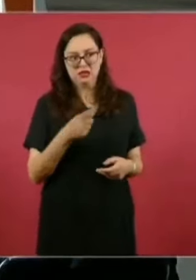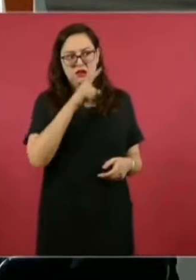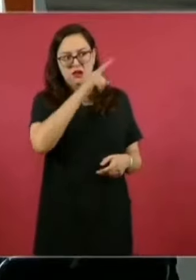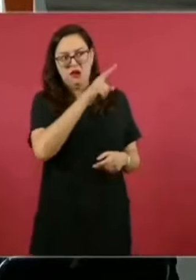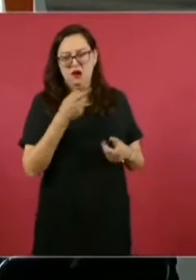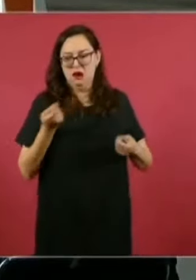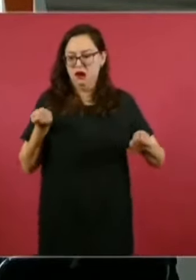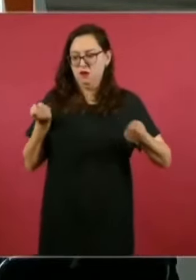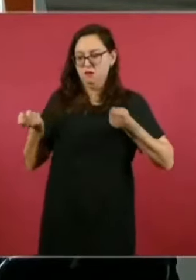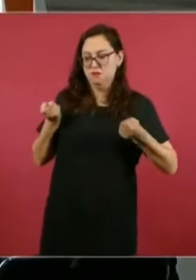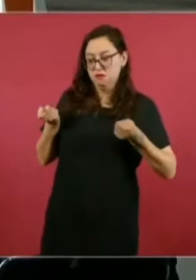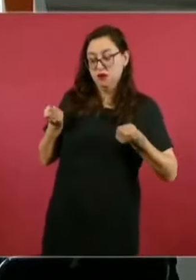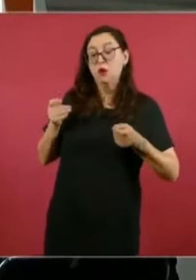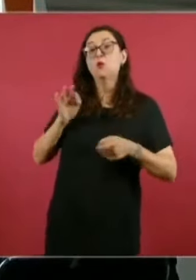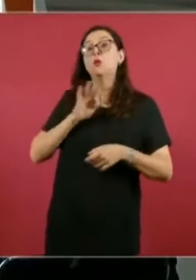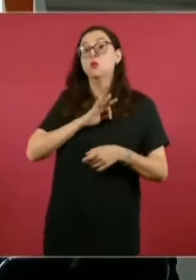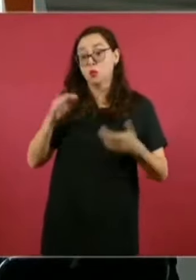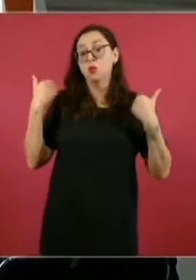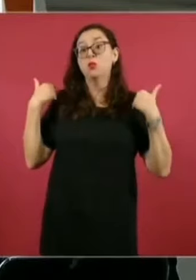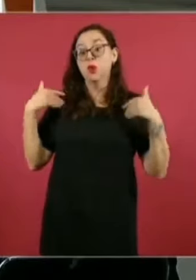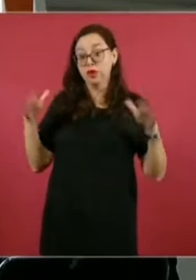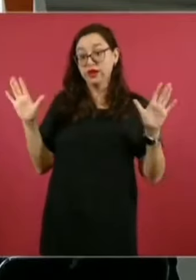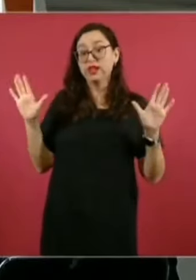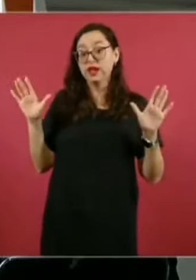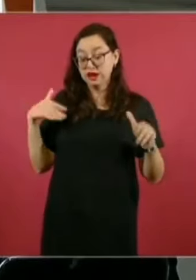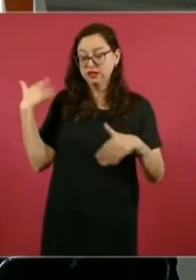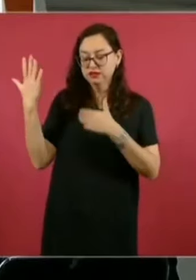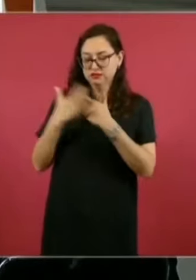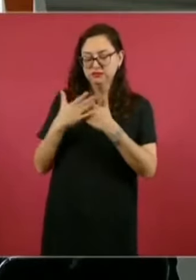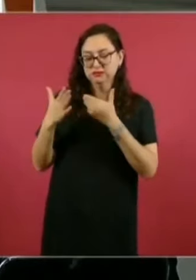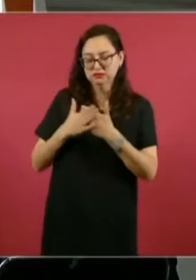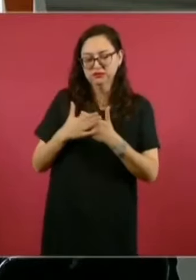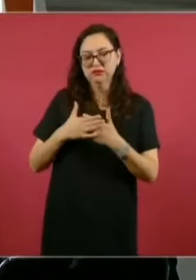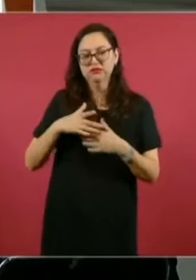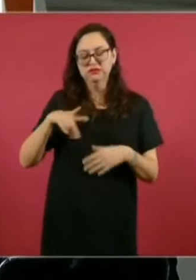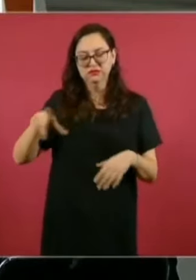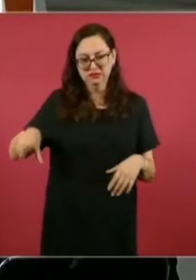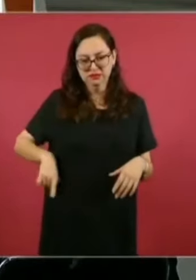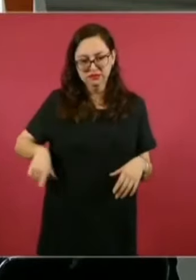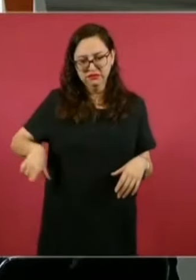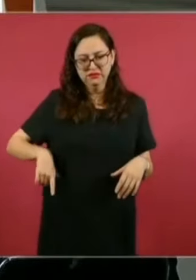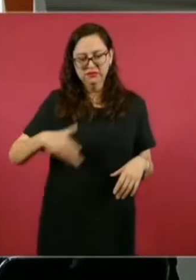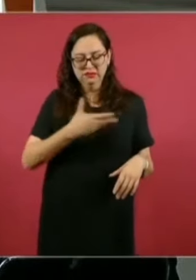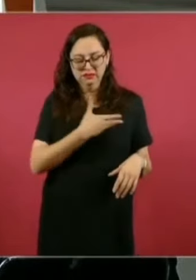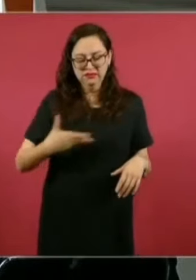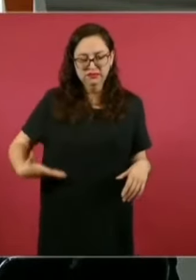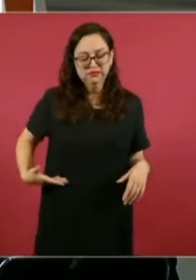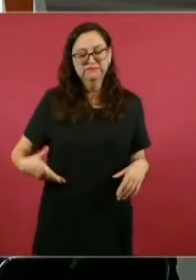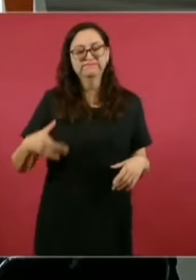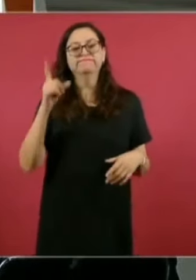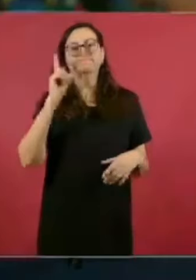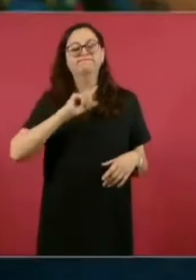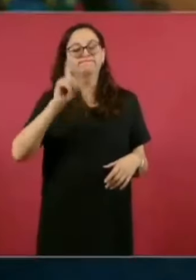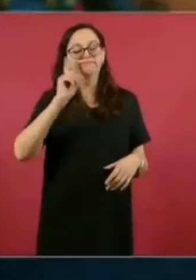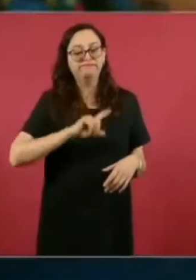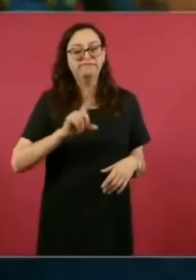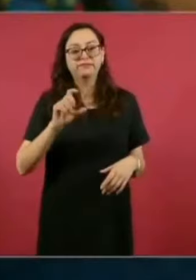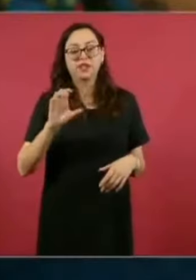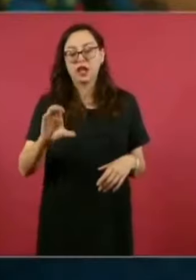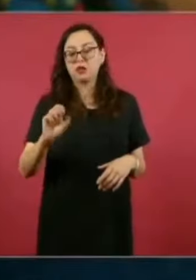mejor onerosas en la hora del mundo que toque al próximo sexenio, a la señora presidenta Sheinbaum,